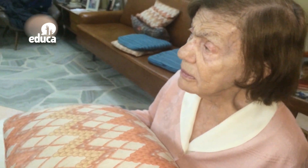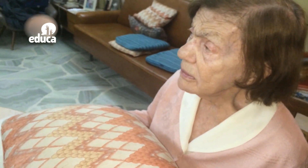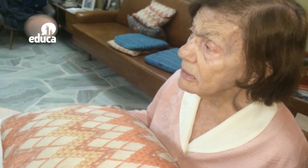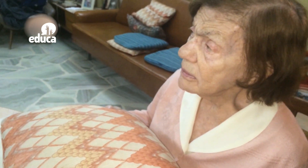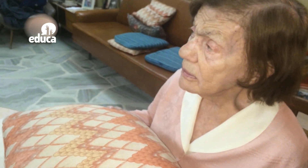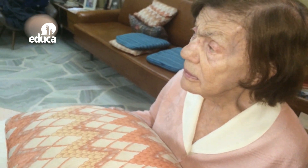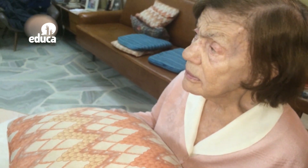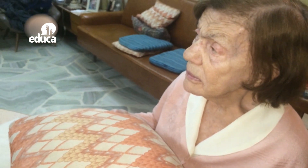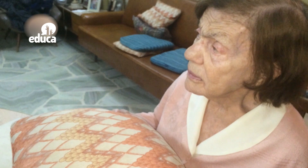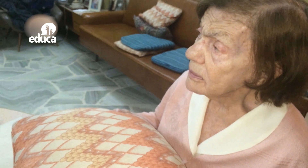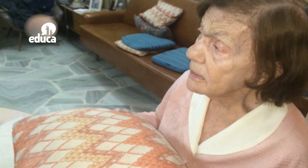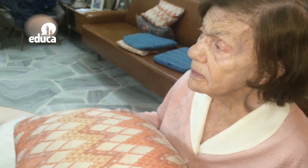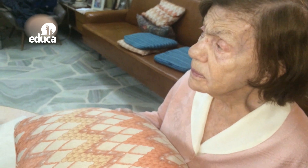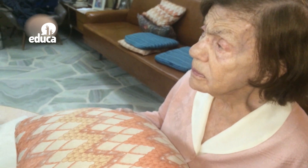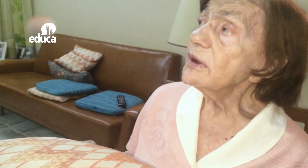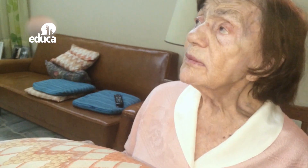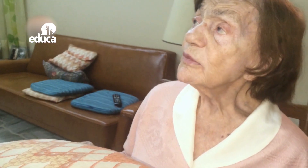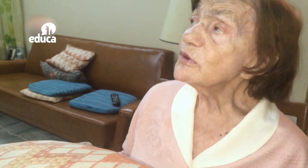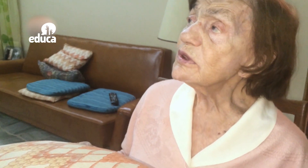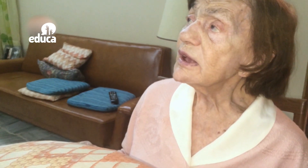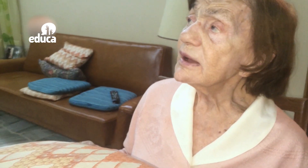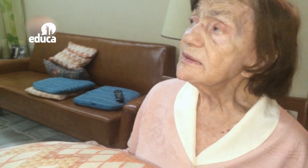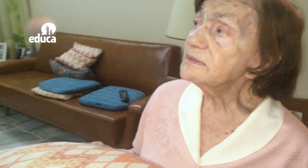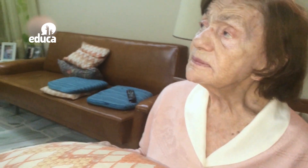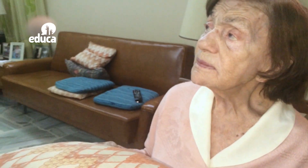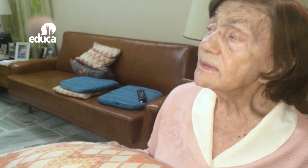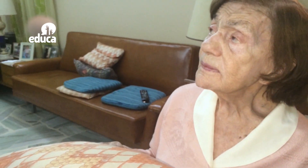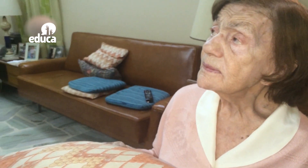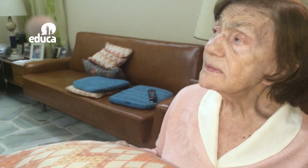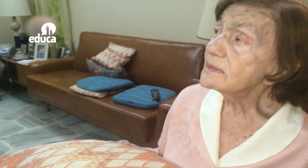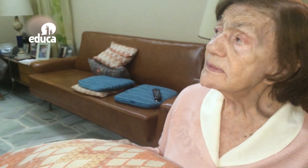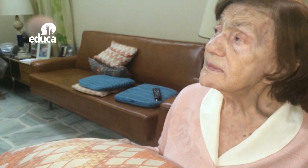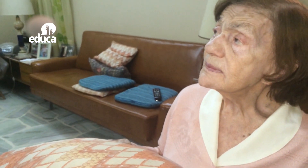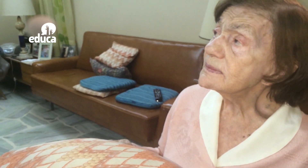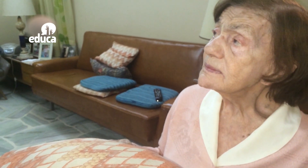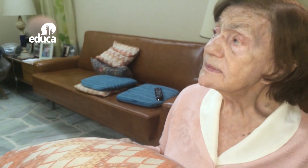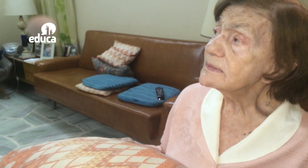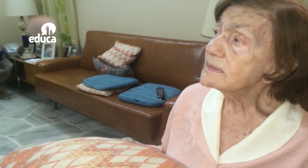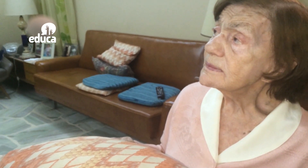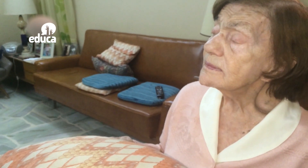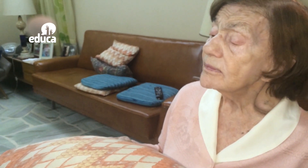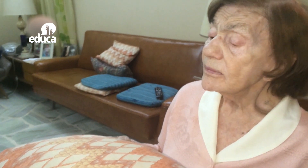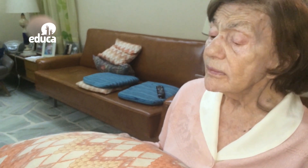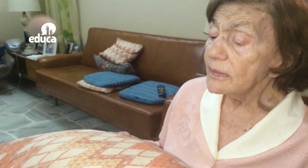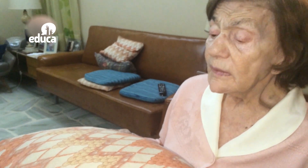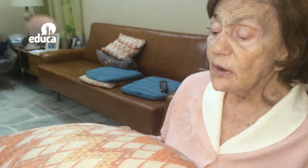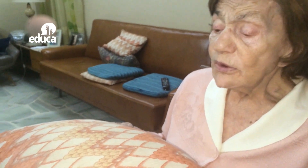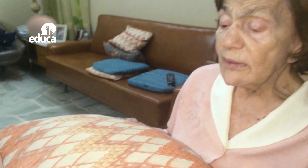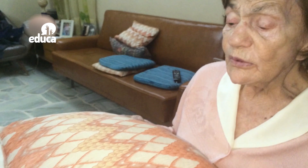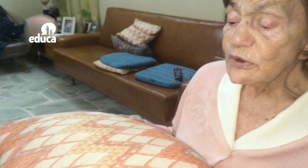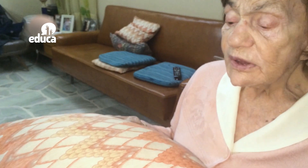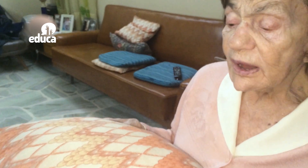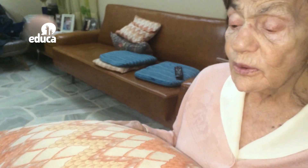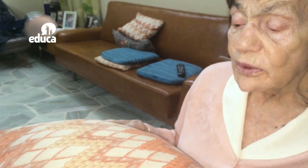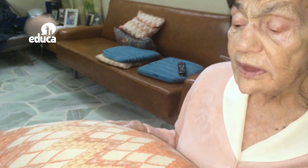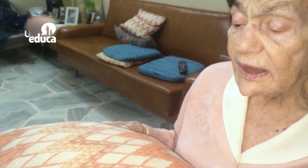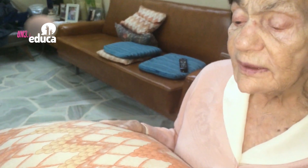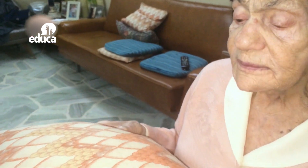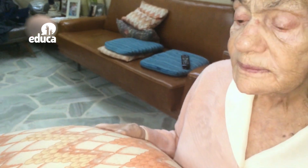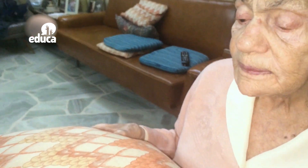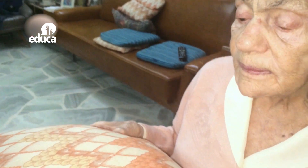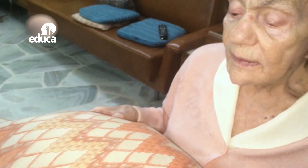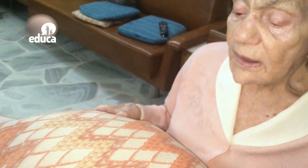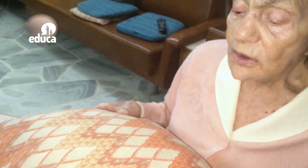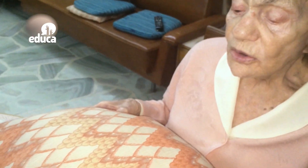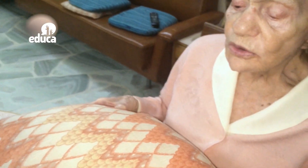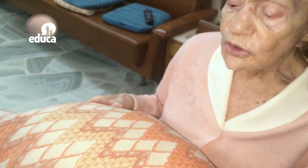mejor ni preguntar. Mi abuela le pedía lo que sea para cumplir su deseo. Y mientras pasaba el tiempo, a mí se me hizo muy